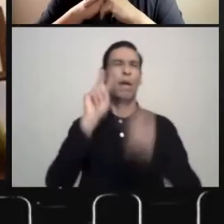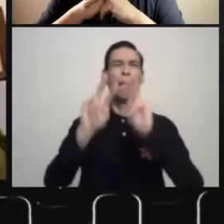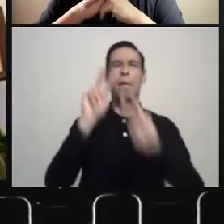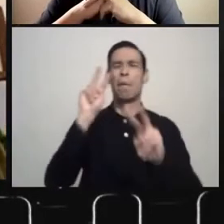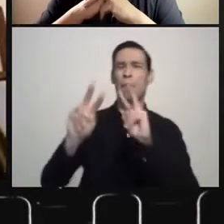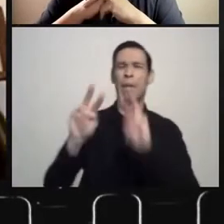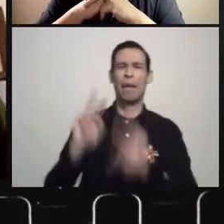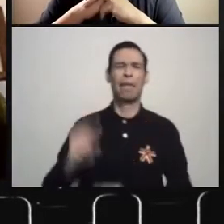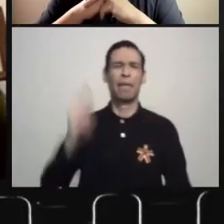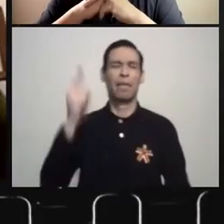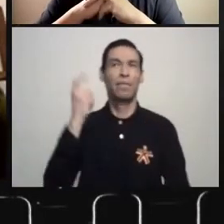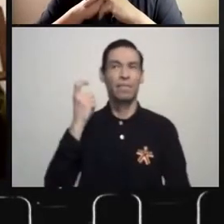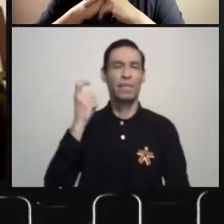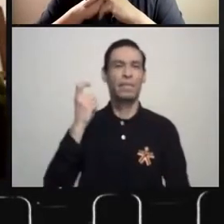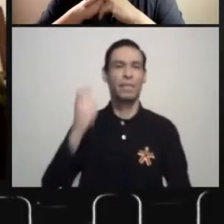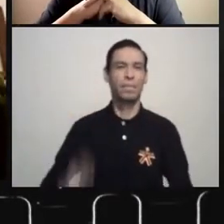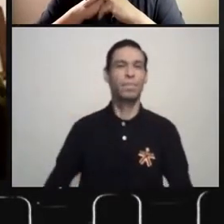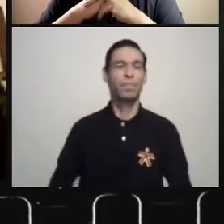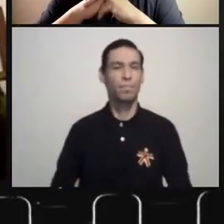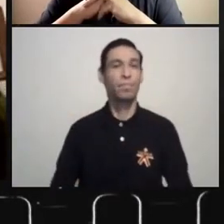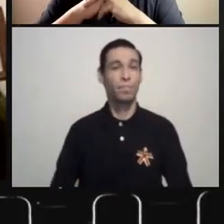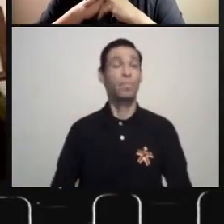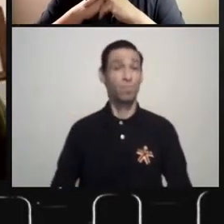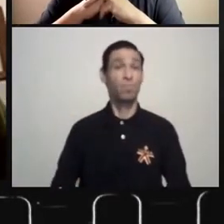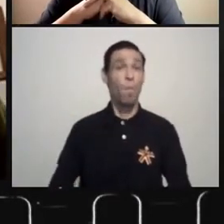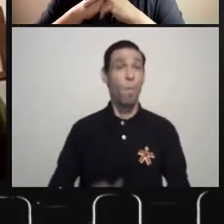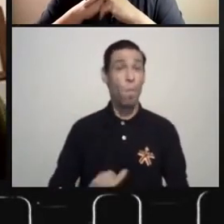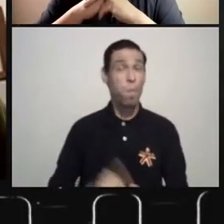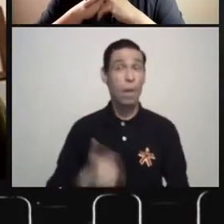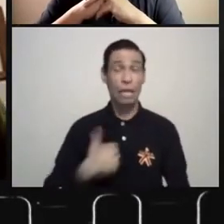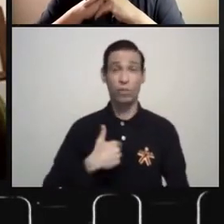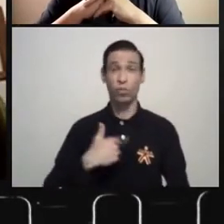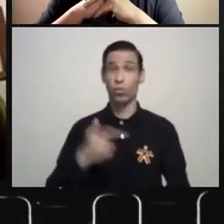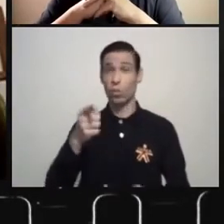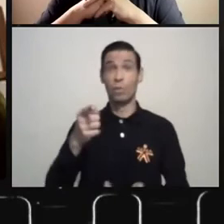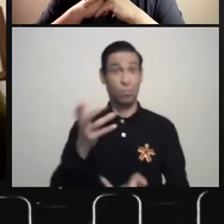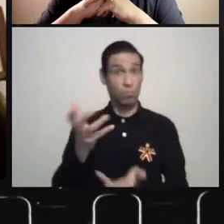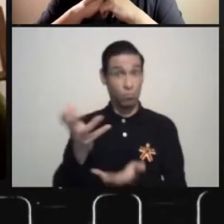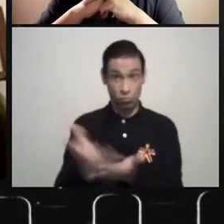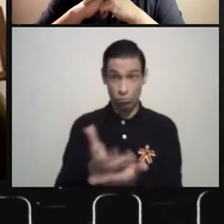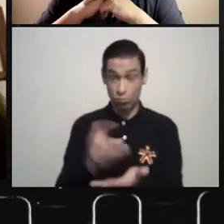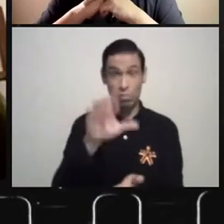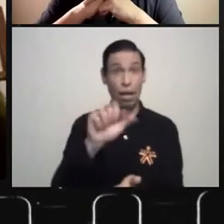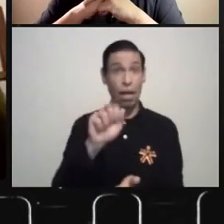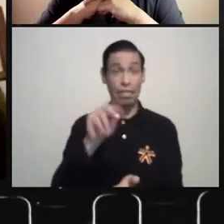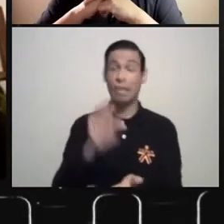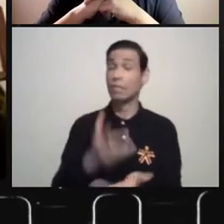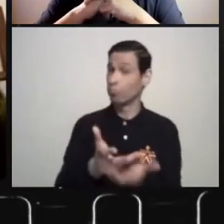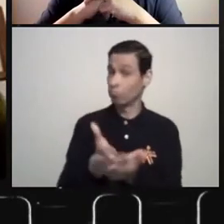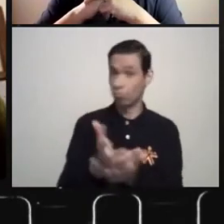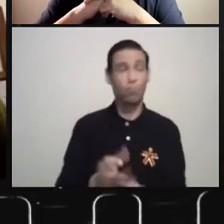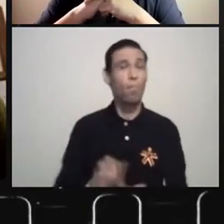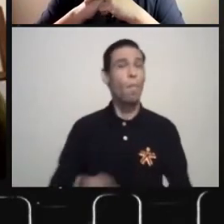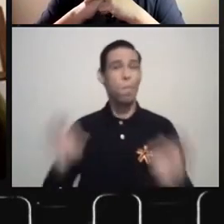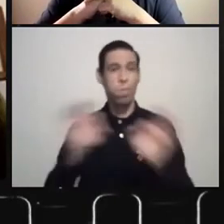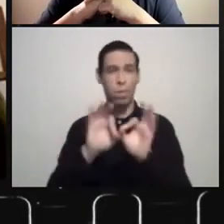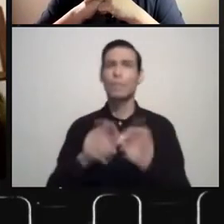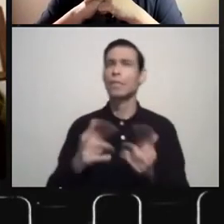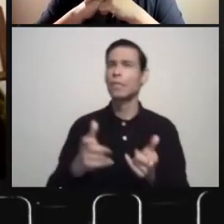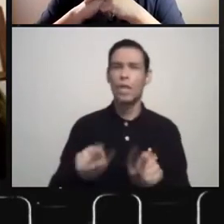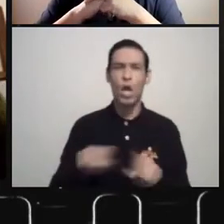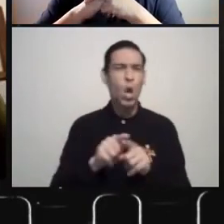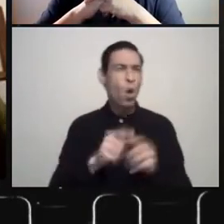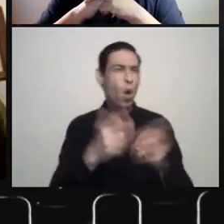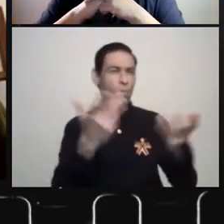referencias y cosas. Y eso es a mí un consejo que acaba de dar Andrés muy importante, la información,